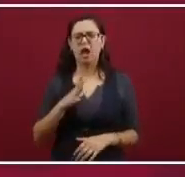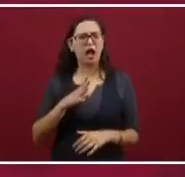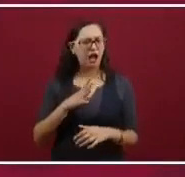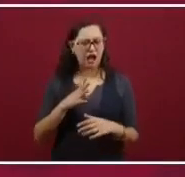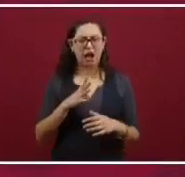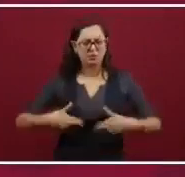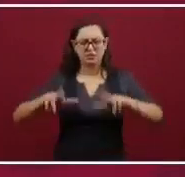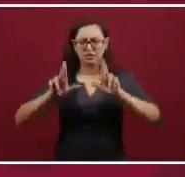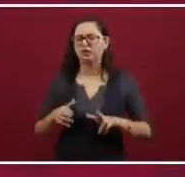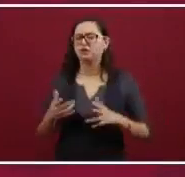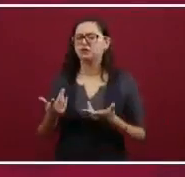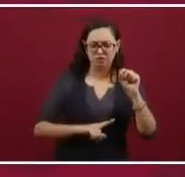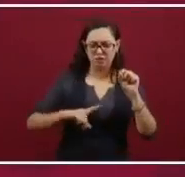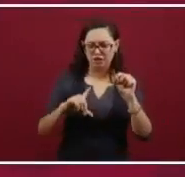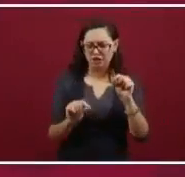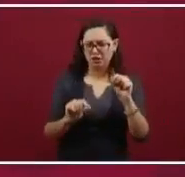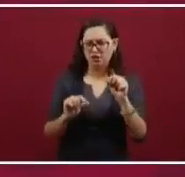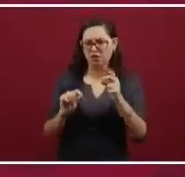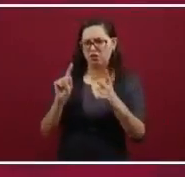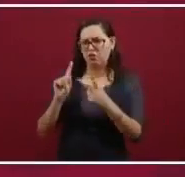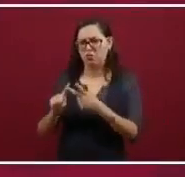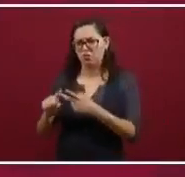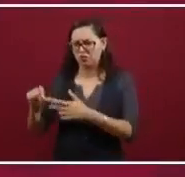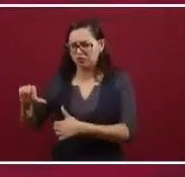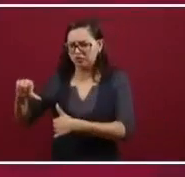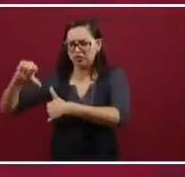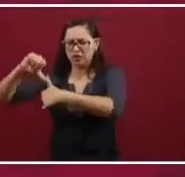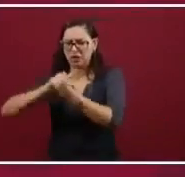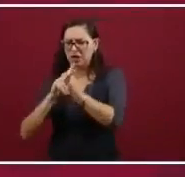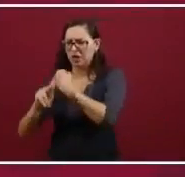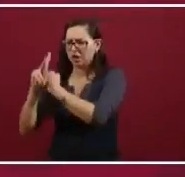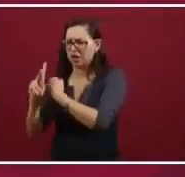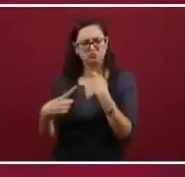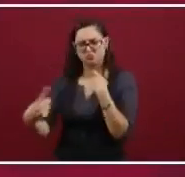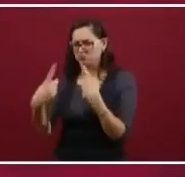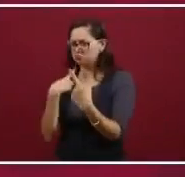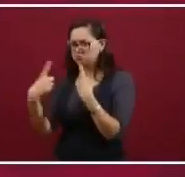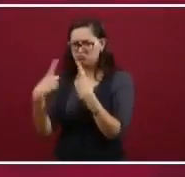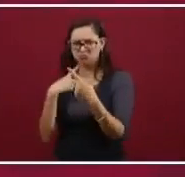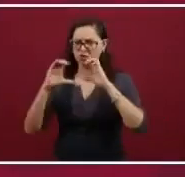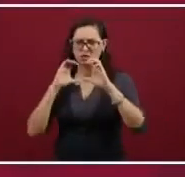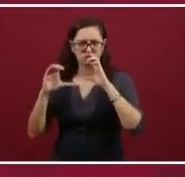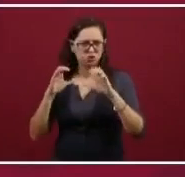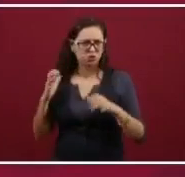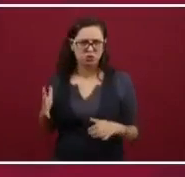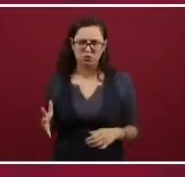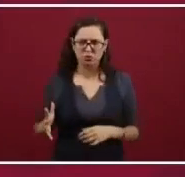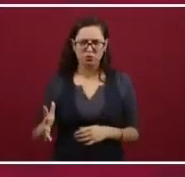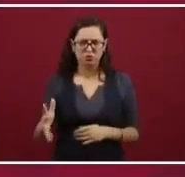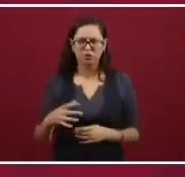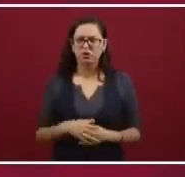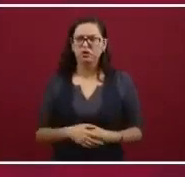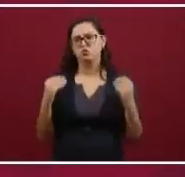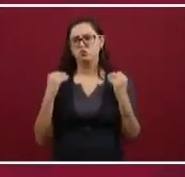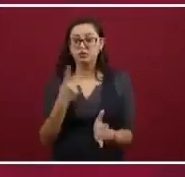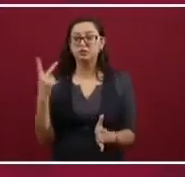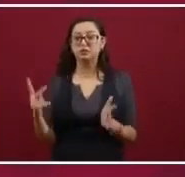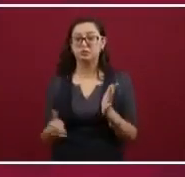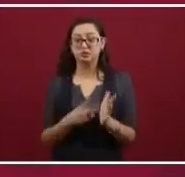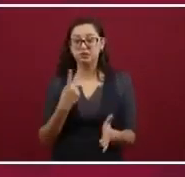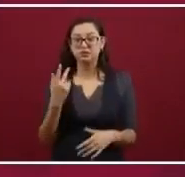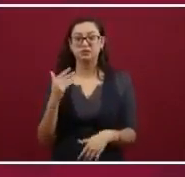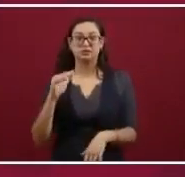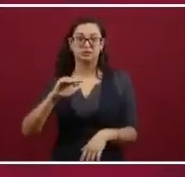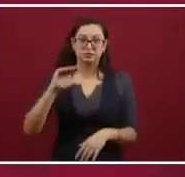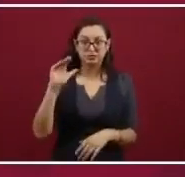diplomáticos de México y de los países centroamericanos. Hay comunicación permanente y yo he insistido mucho en que